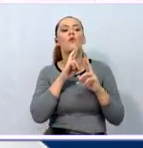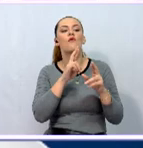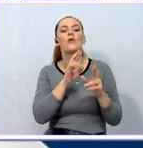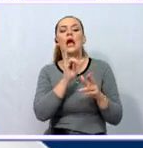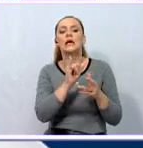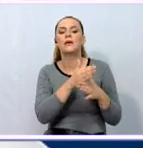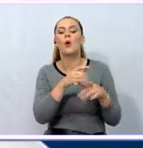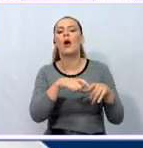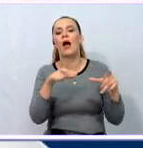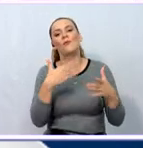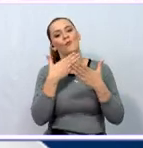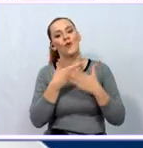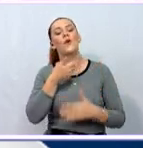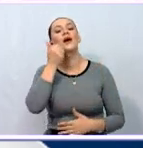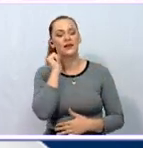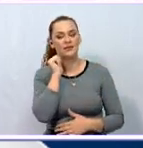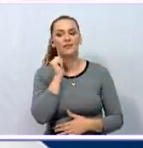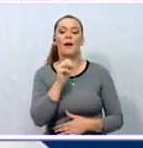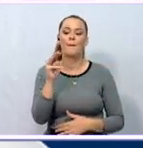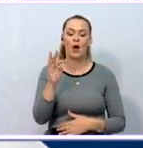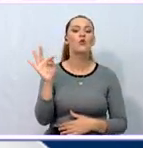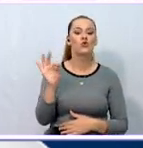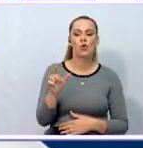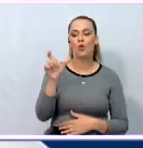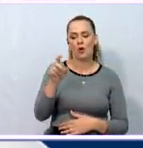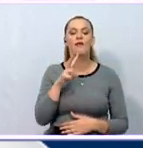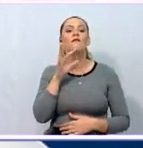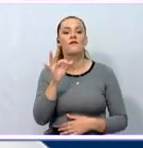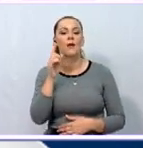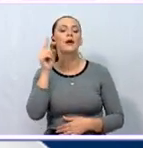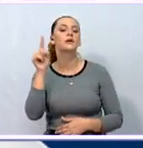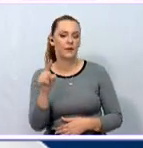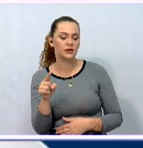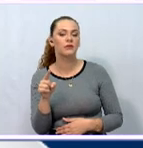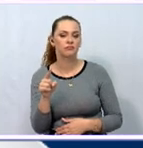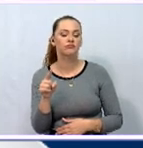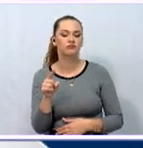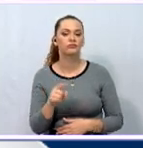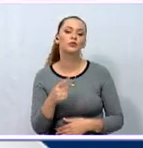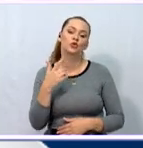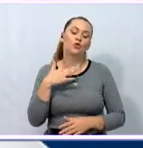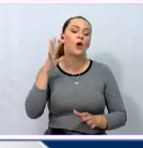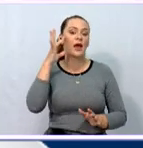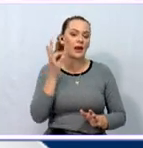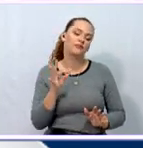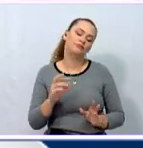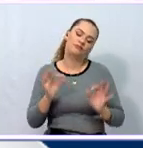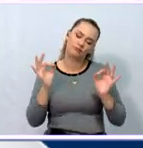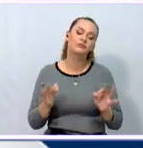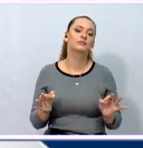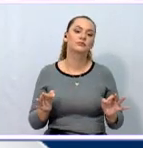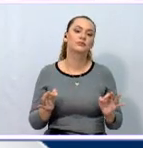resolver ese medio campo Bueno ayer Mariano Torres es una realidad para Elsa prisa que yo creo que definitivamente